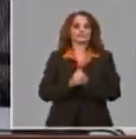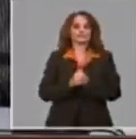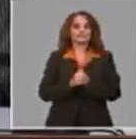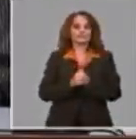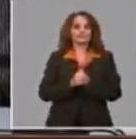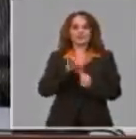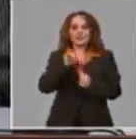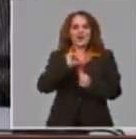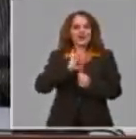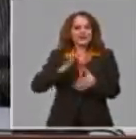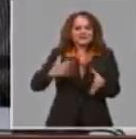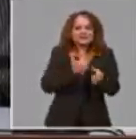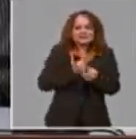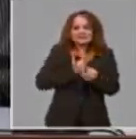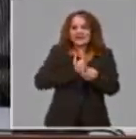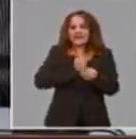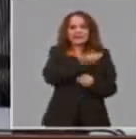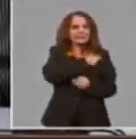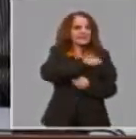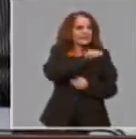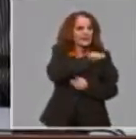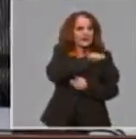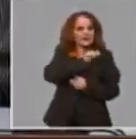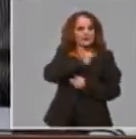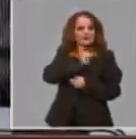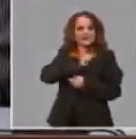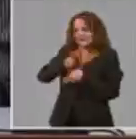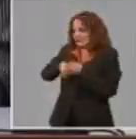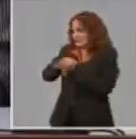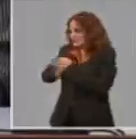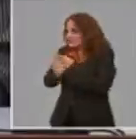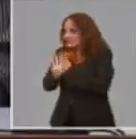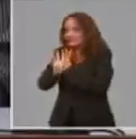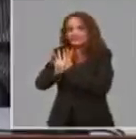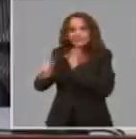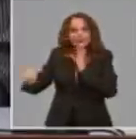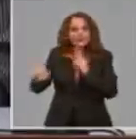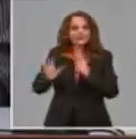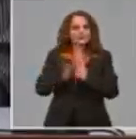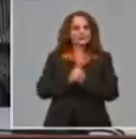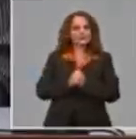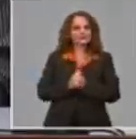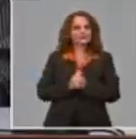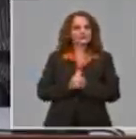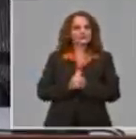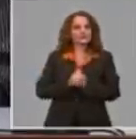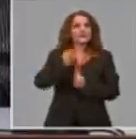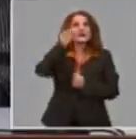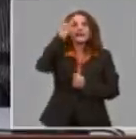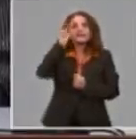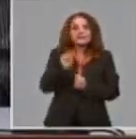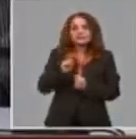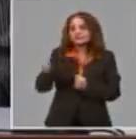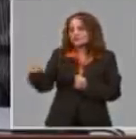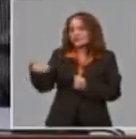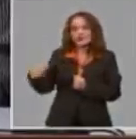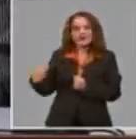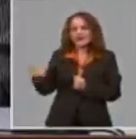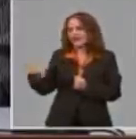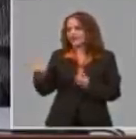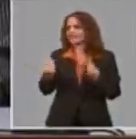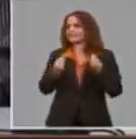quitan el derecho a la mayoría con esta que cínicamente aquí para resolver sus problemas a los prestadores indisciplina